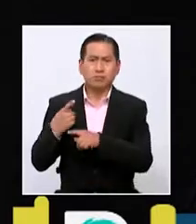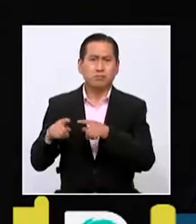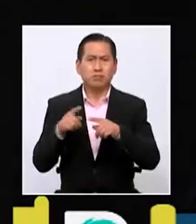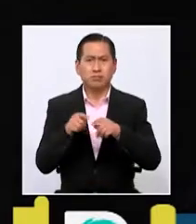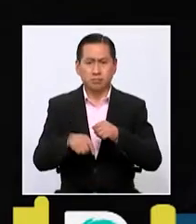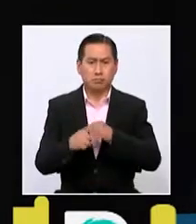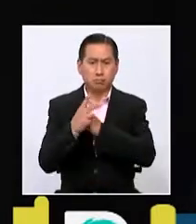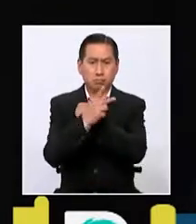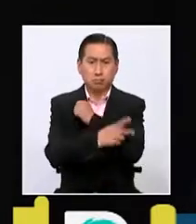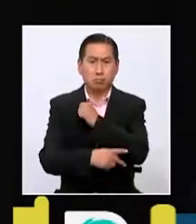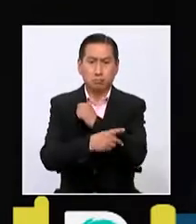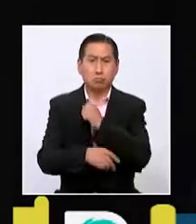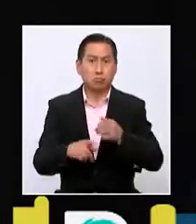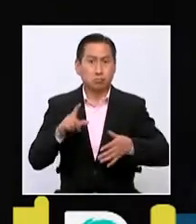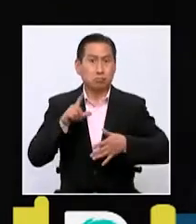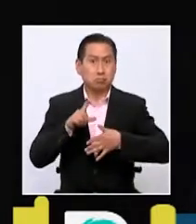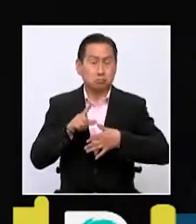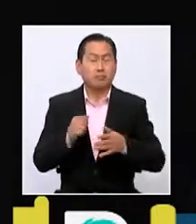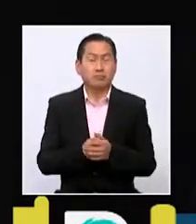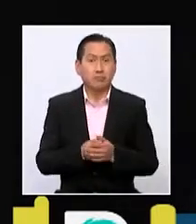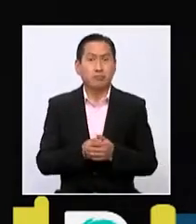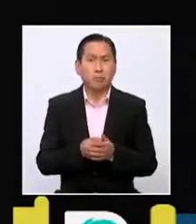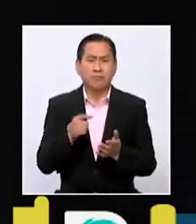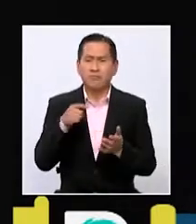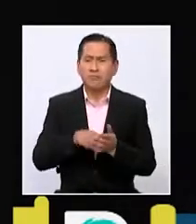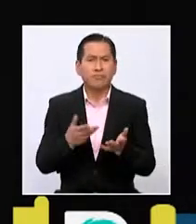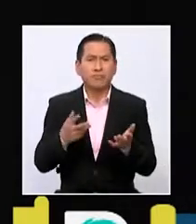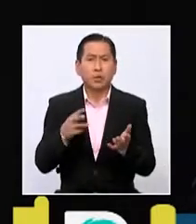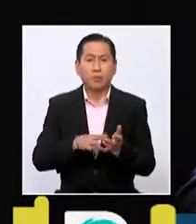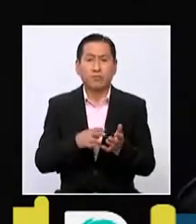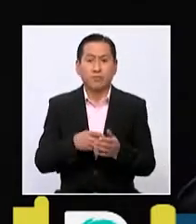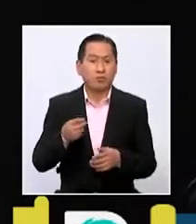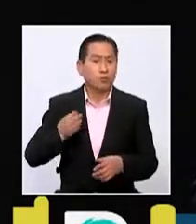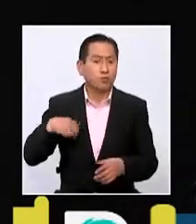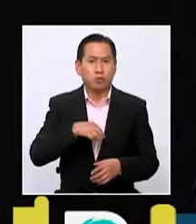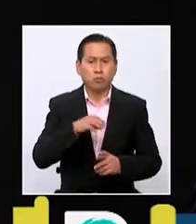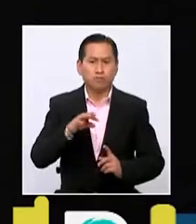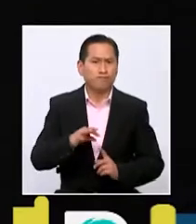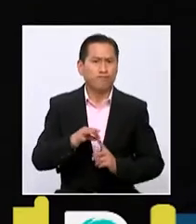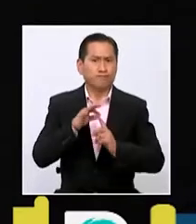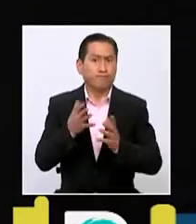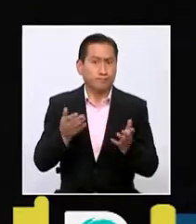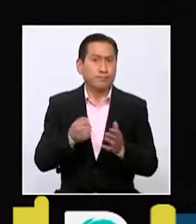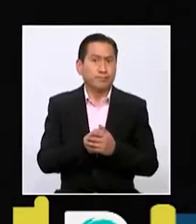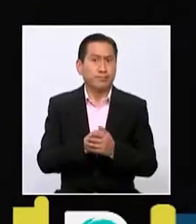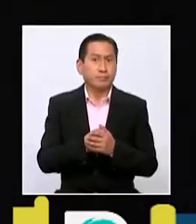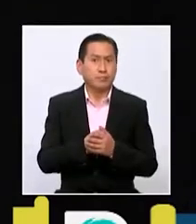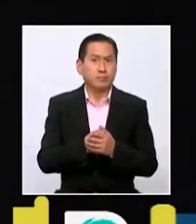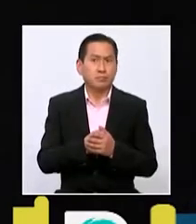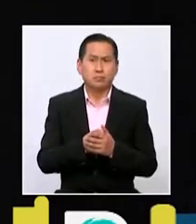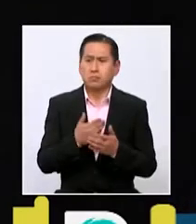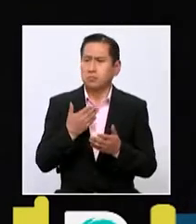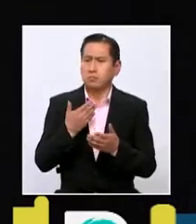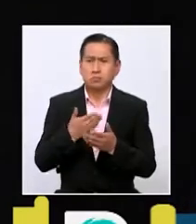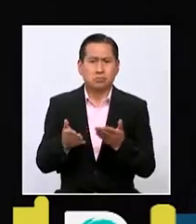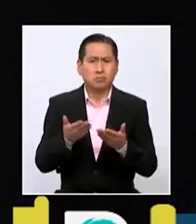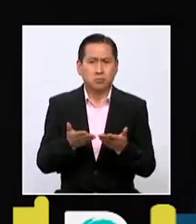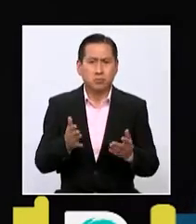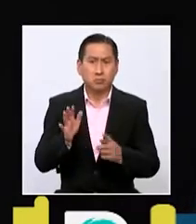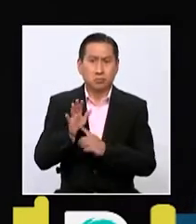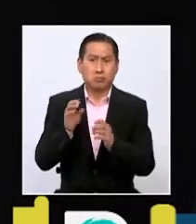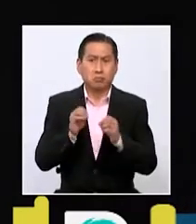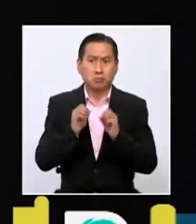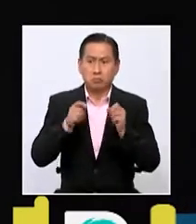hispanas. Ya. Eso nos da un carácter único. Es decir, en cualquiera de nuestras producciones pueden